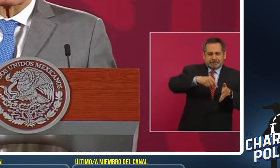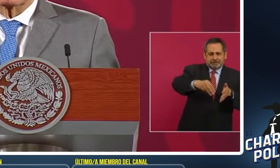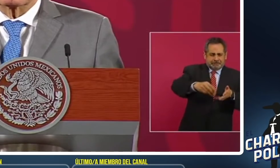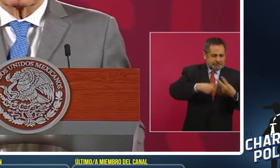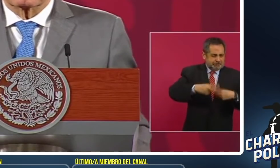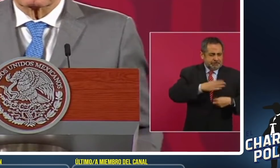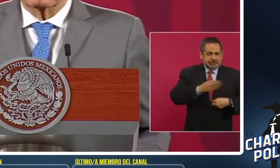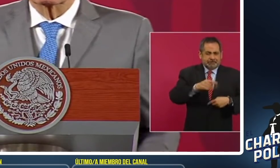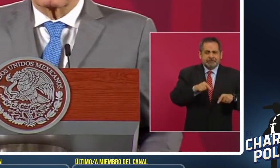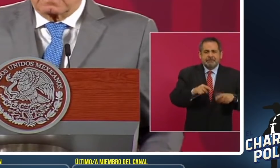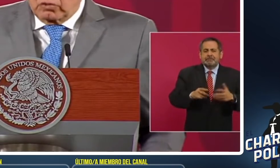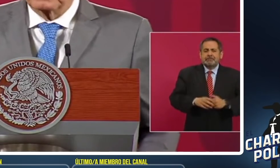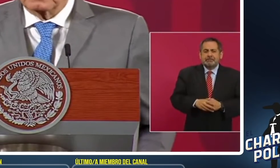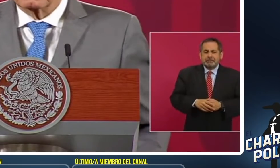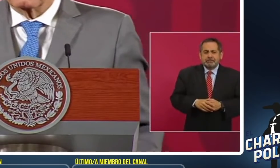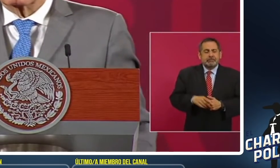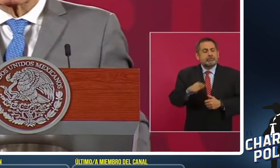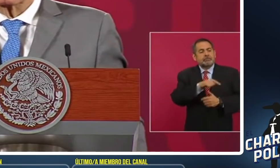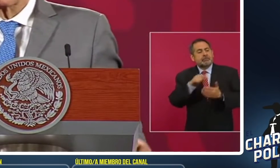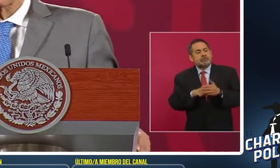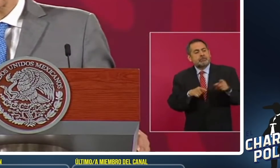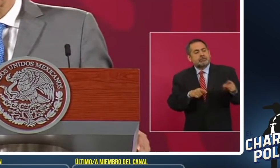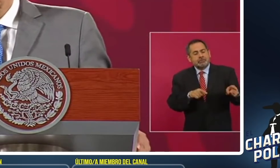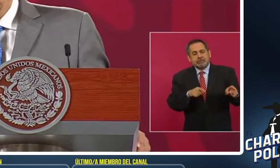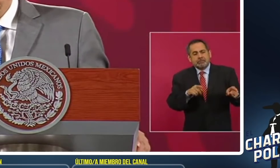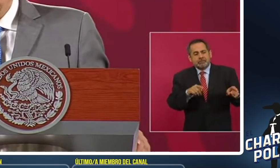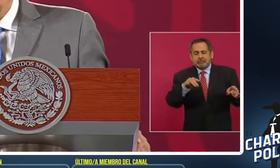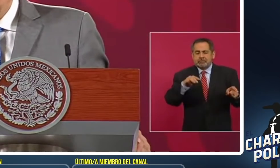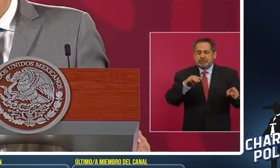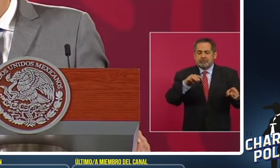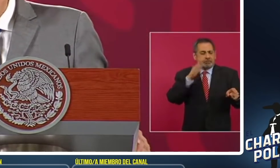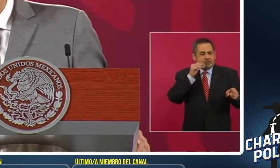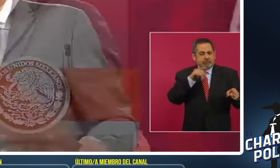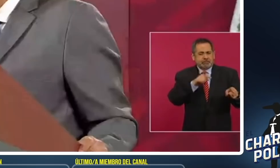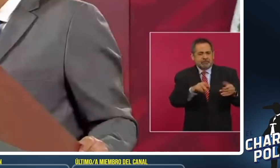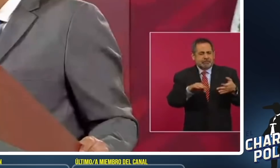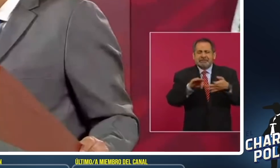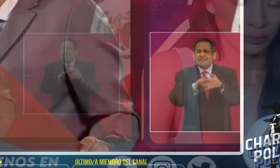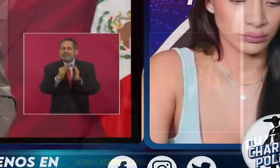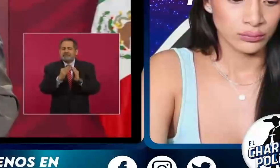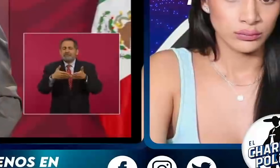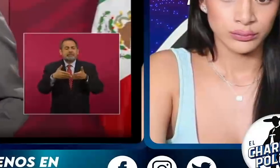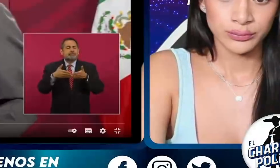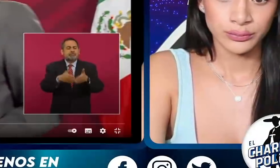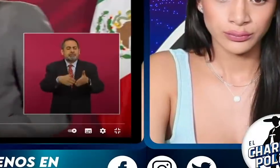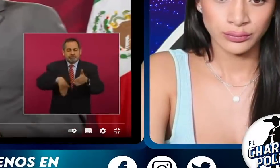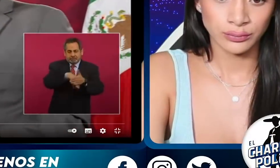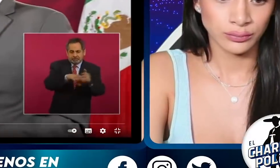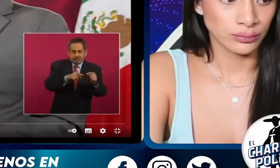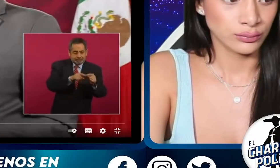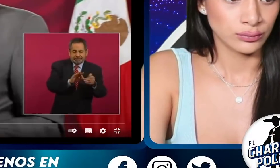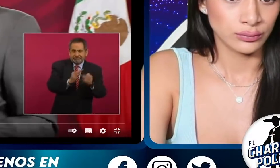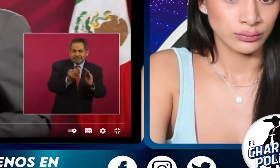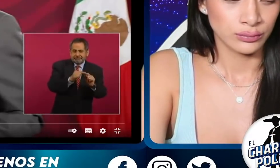Es Ahome. En Ahome, Mochis es en el puerto, básicamente,